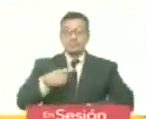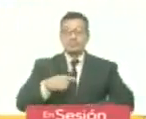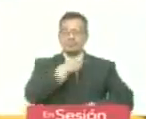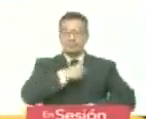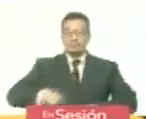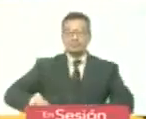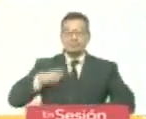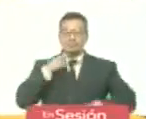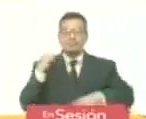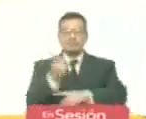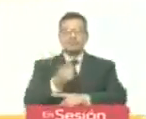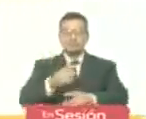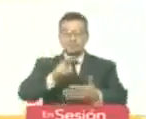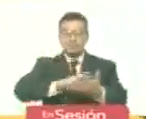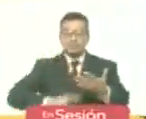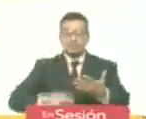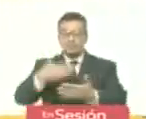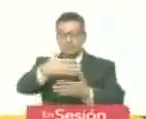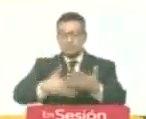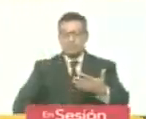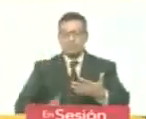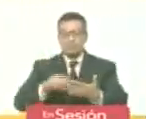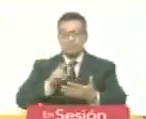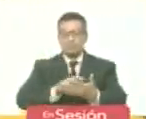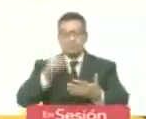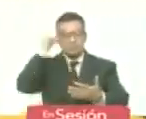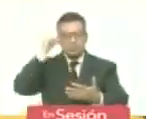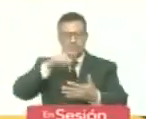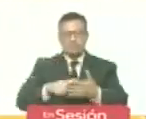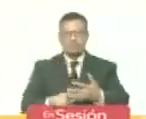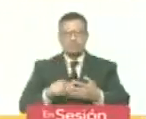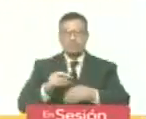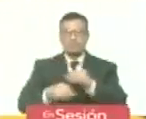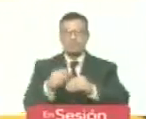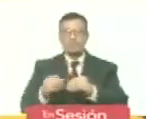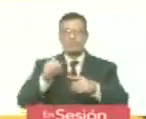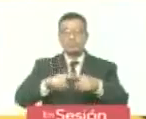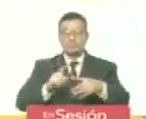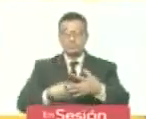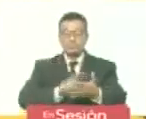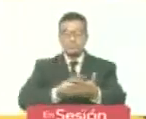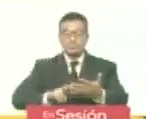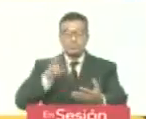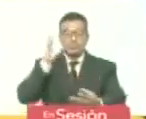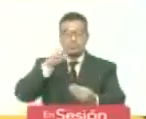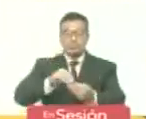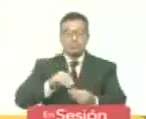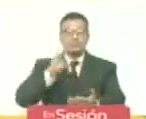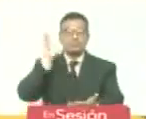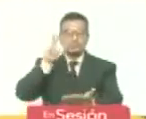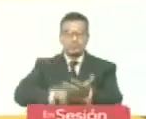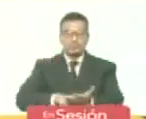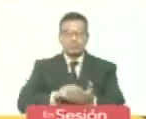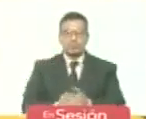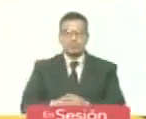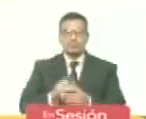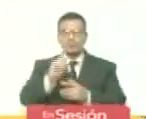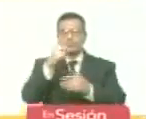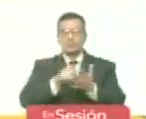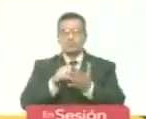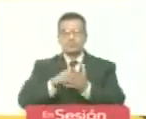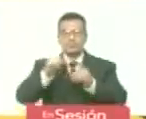presidente ordenó dar lectura a la propuesta del orden del día, la cual, una vez leída, resultó aprobada. Primer punto